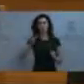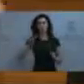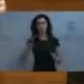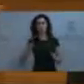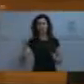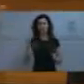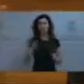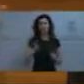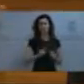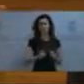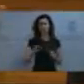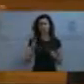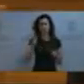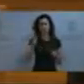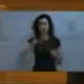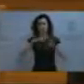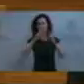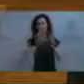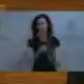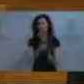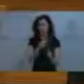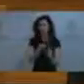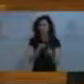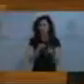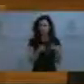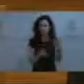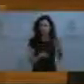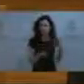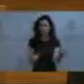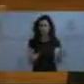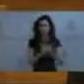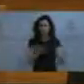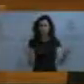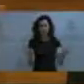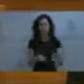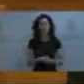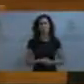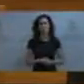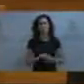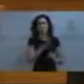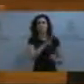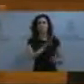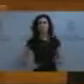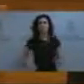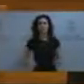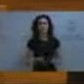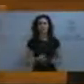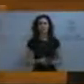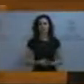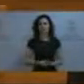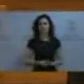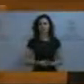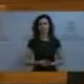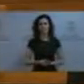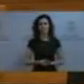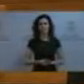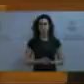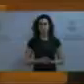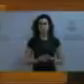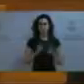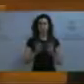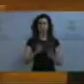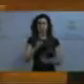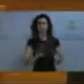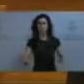móvil de Jarrio y la UBI móvil de Cangas. Mientras no se adapte ese